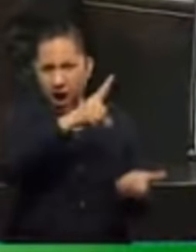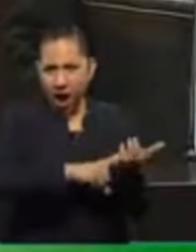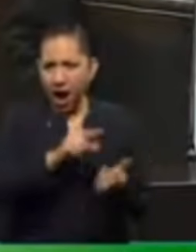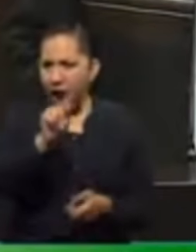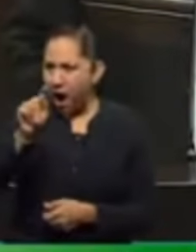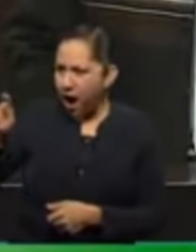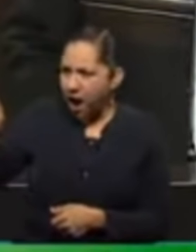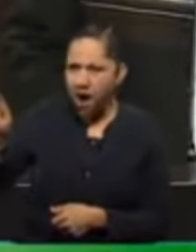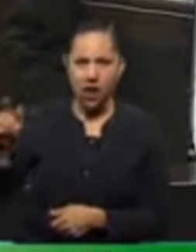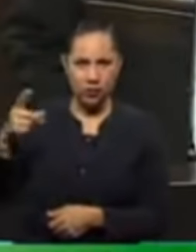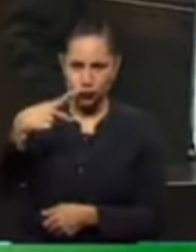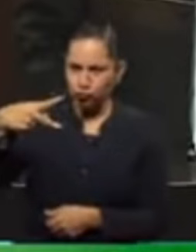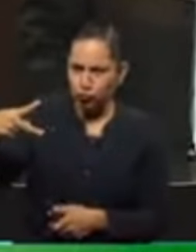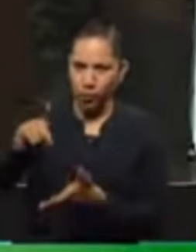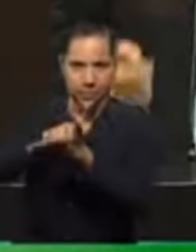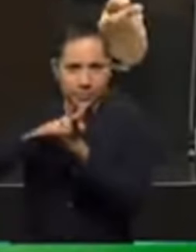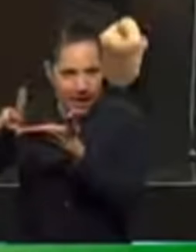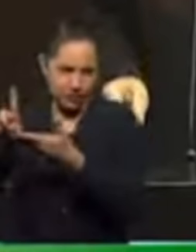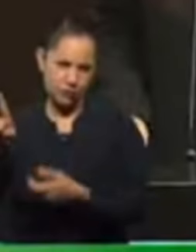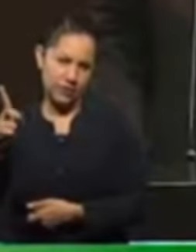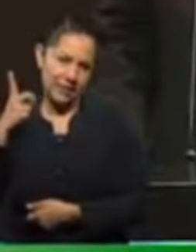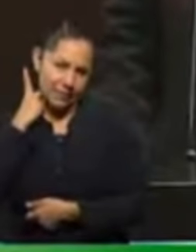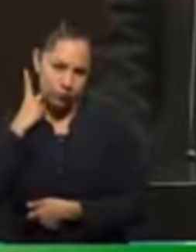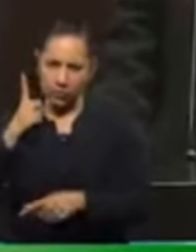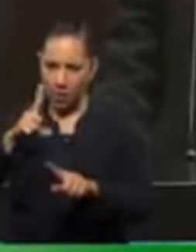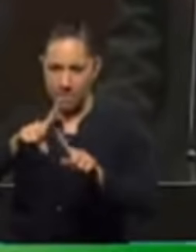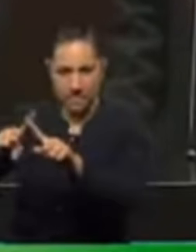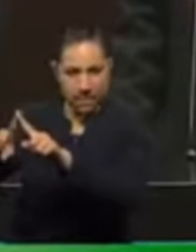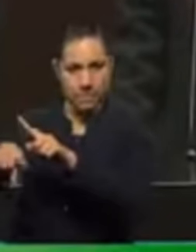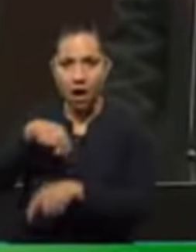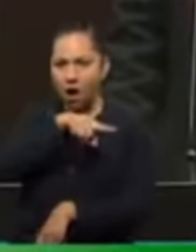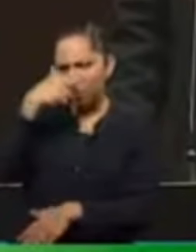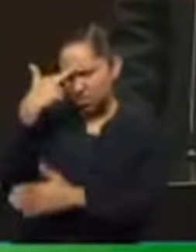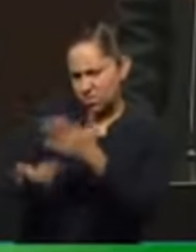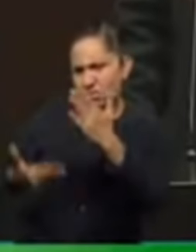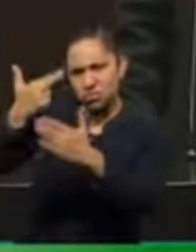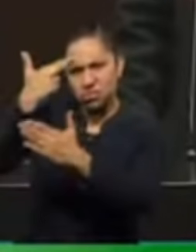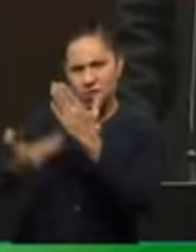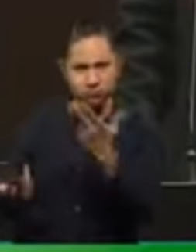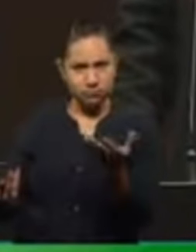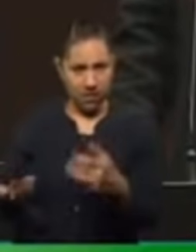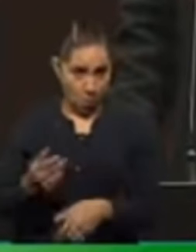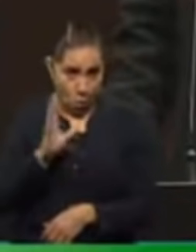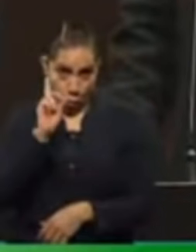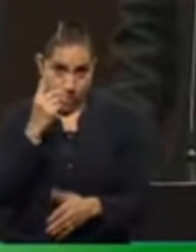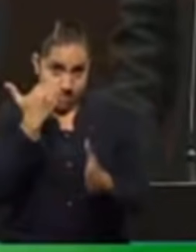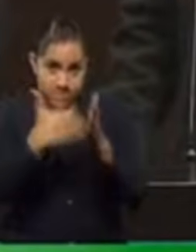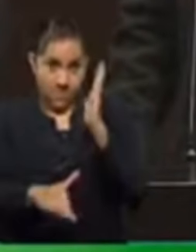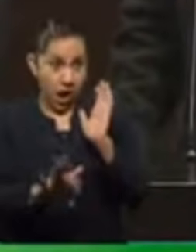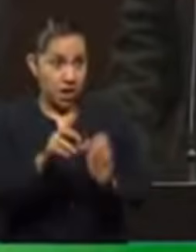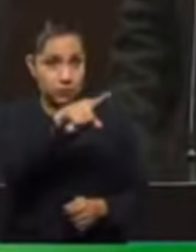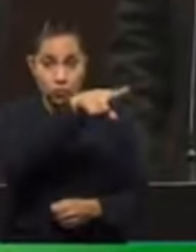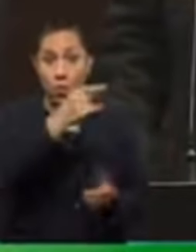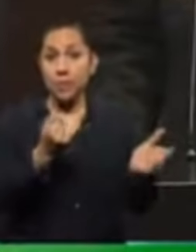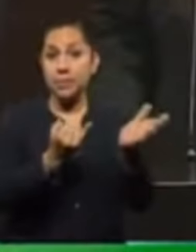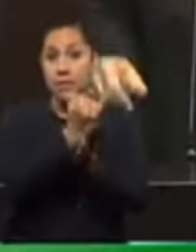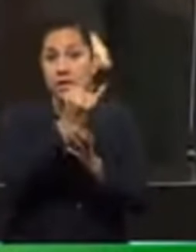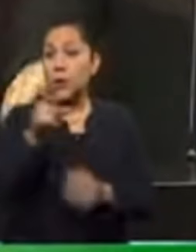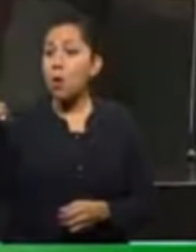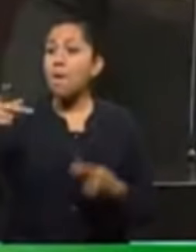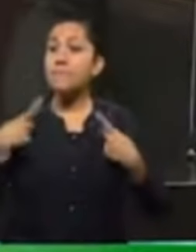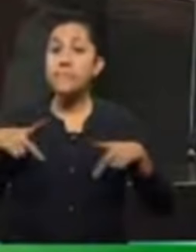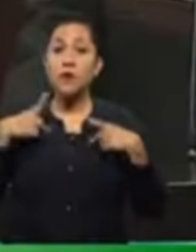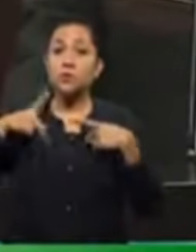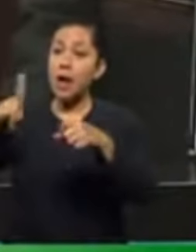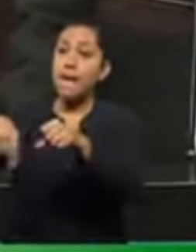y compañeras. Solo les faltaba cantar que un violador no será gobernador, pero un violador